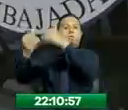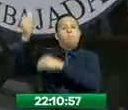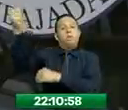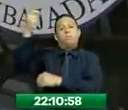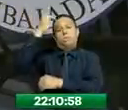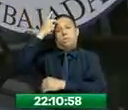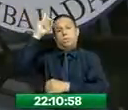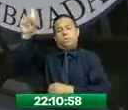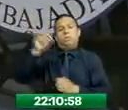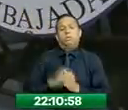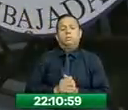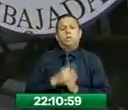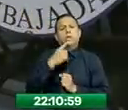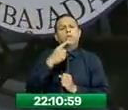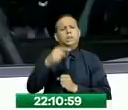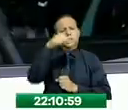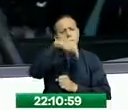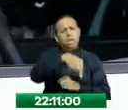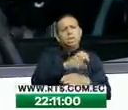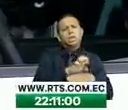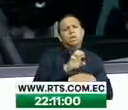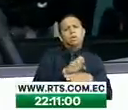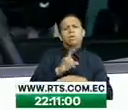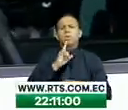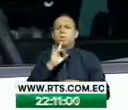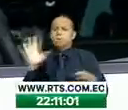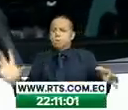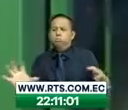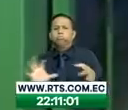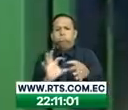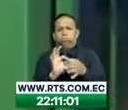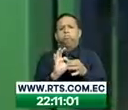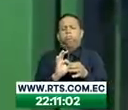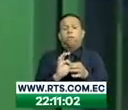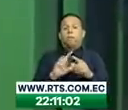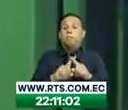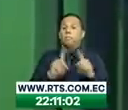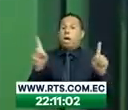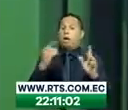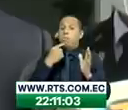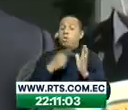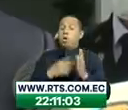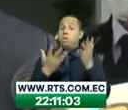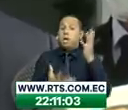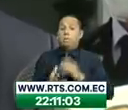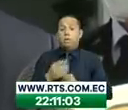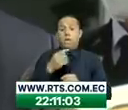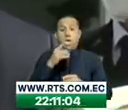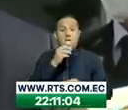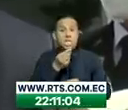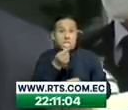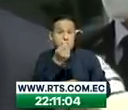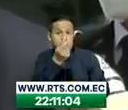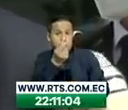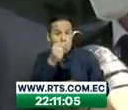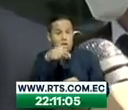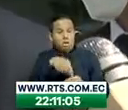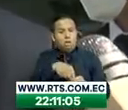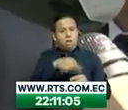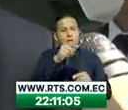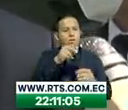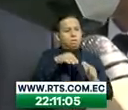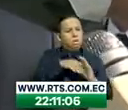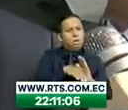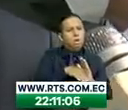ambas naciones hay nexos financieros pero que si se trata de dinero que debe estar en nuestro país en vez de estar aquí está en